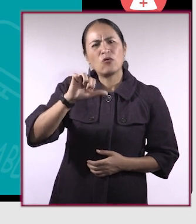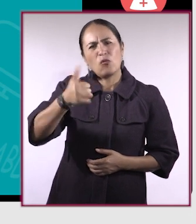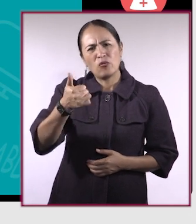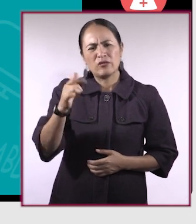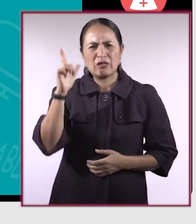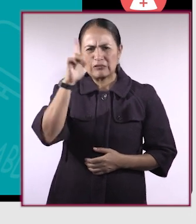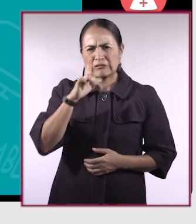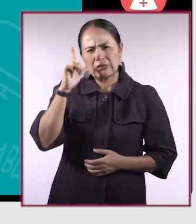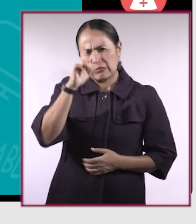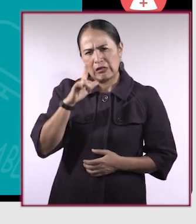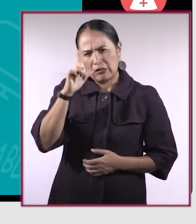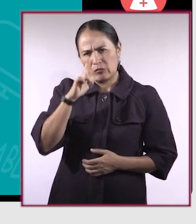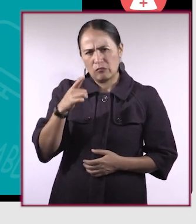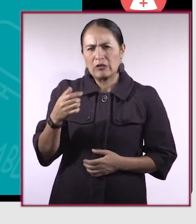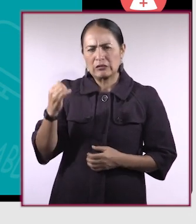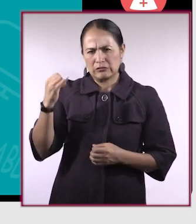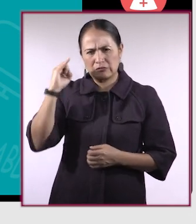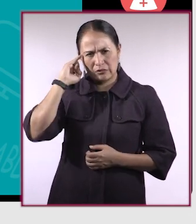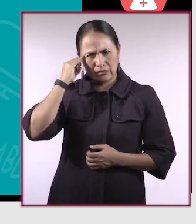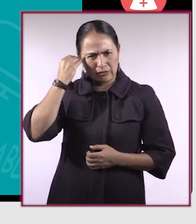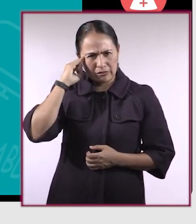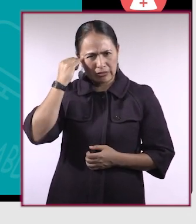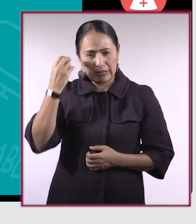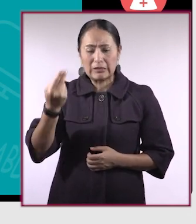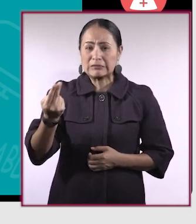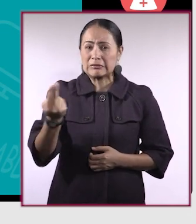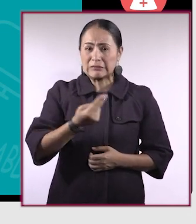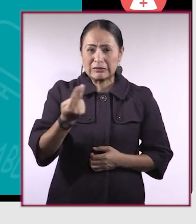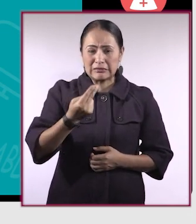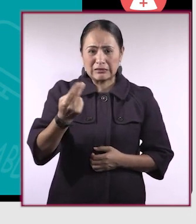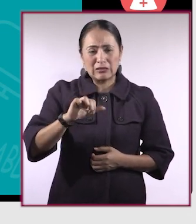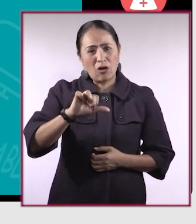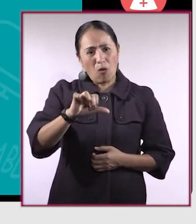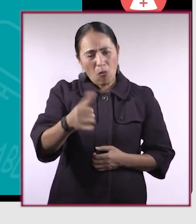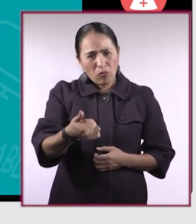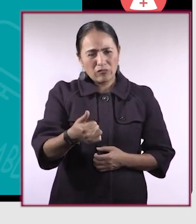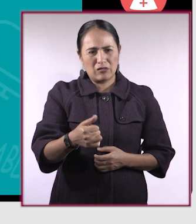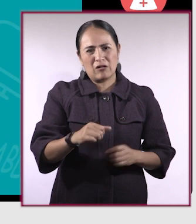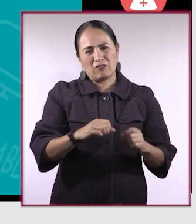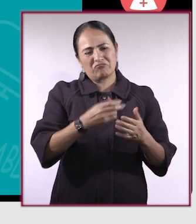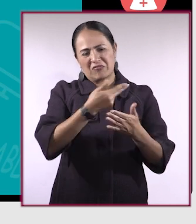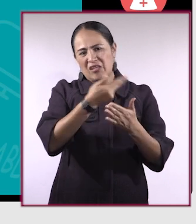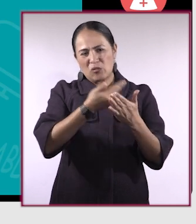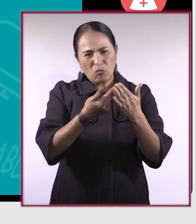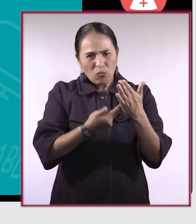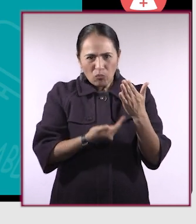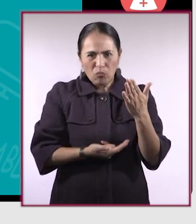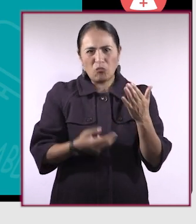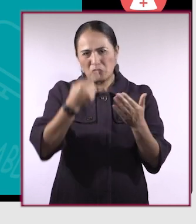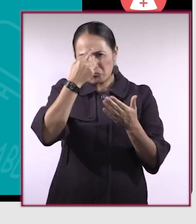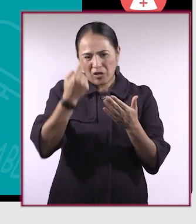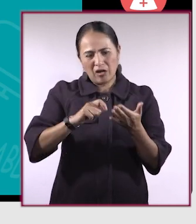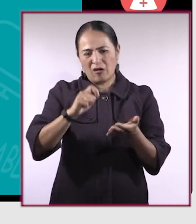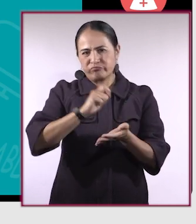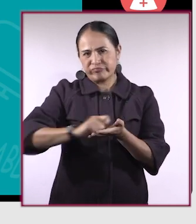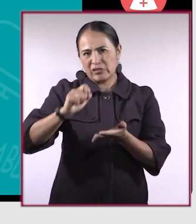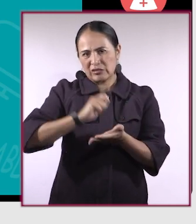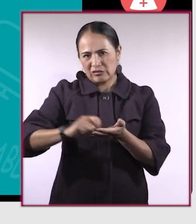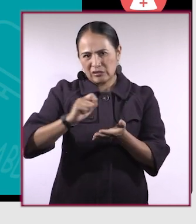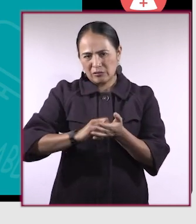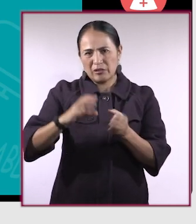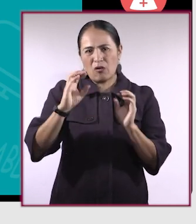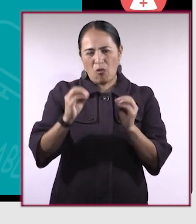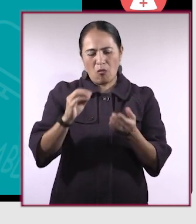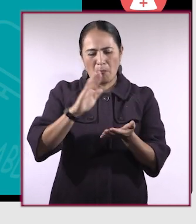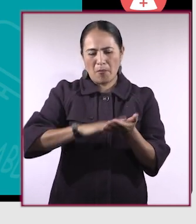Algunas otras lenguas, ¿no? Indígenas necesitan de otras grafías, ¿no? Para poder escribir